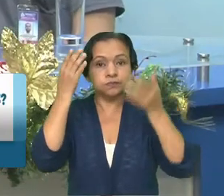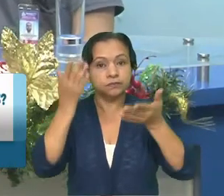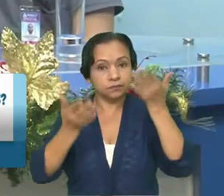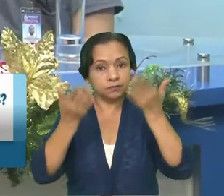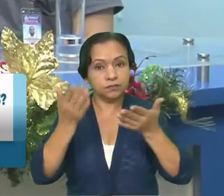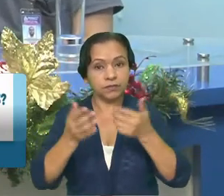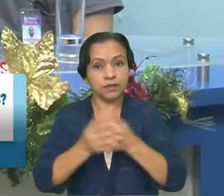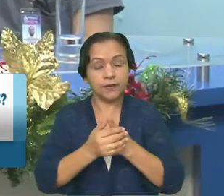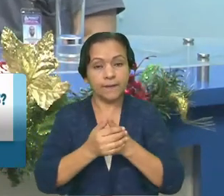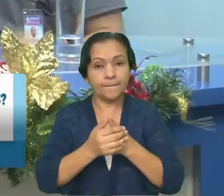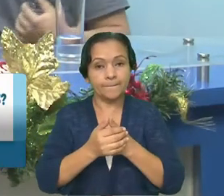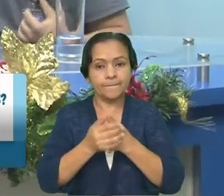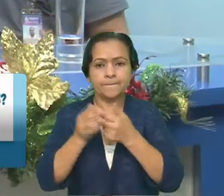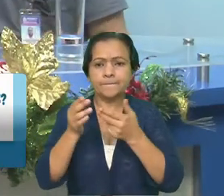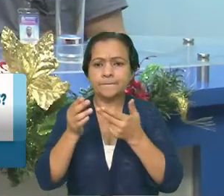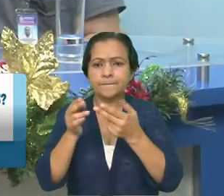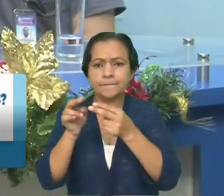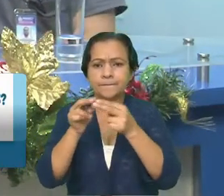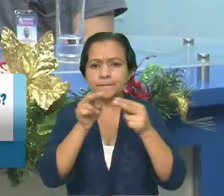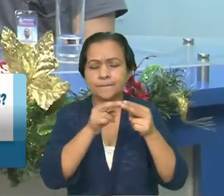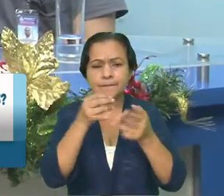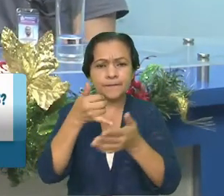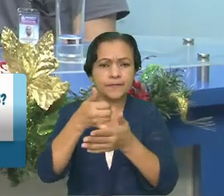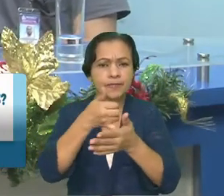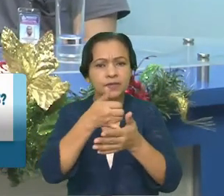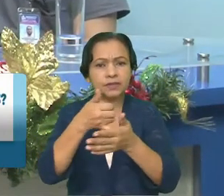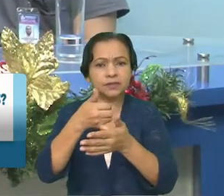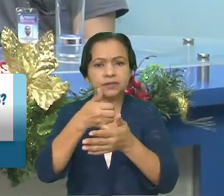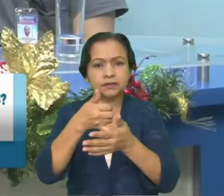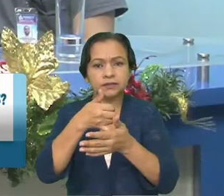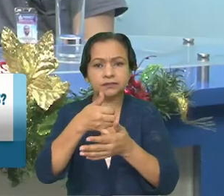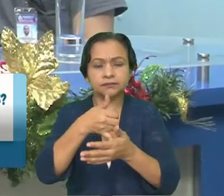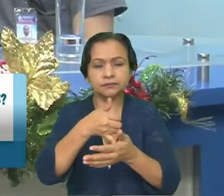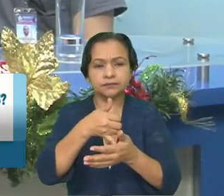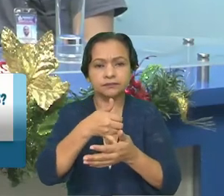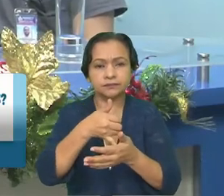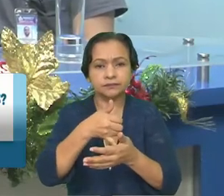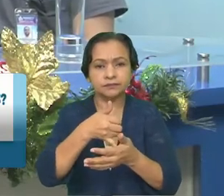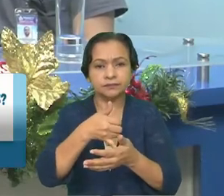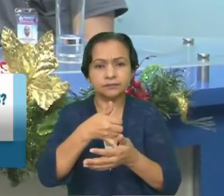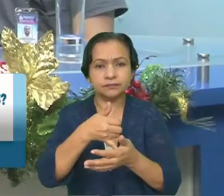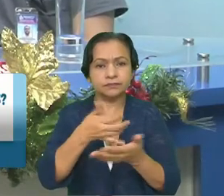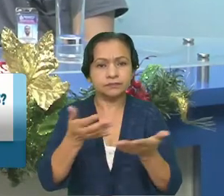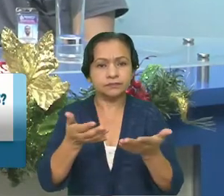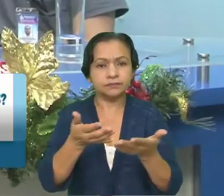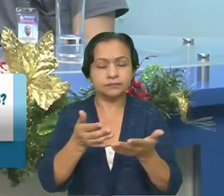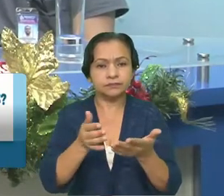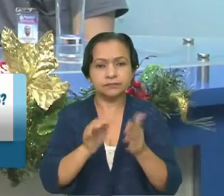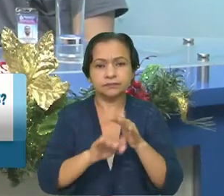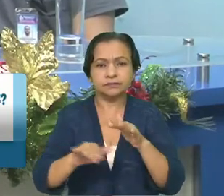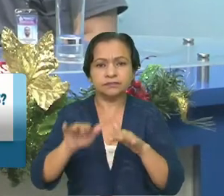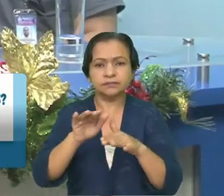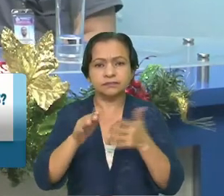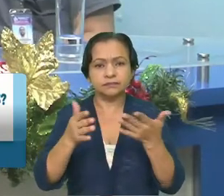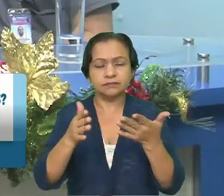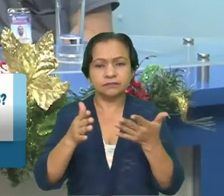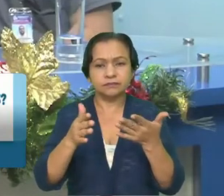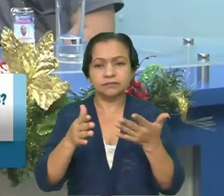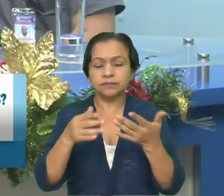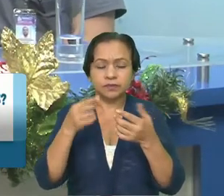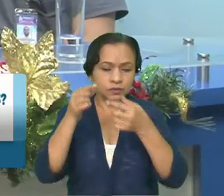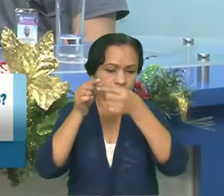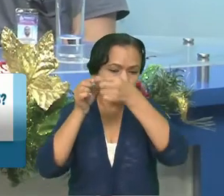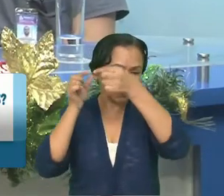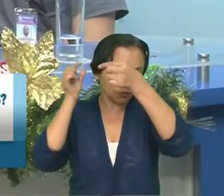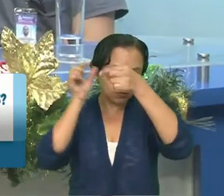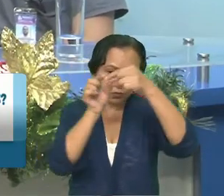encefálico, problemas de coordinación, debilidad y alteraciones por lesiones de médula